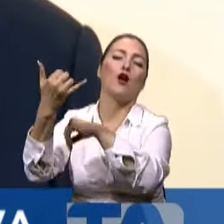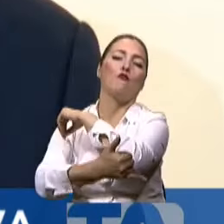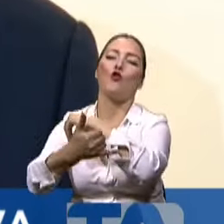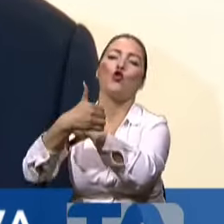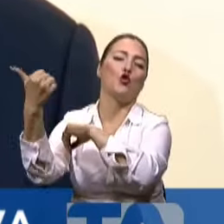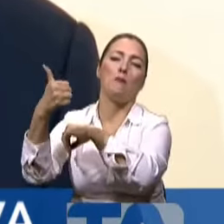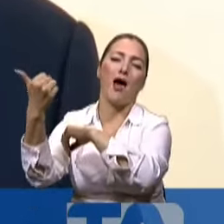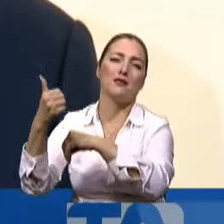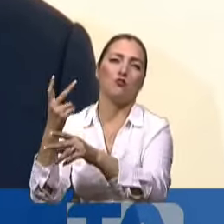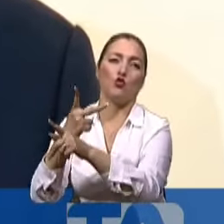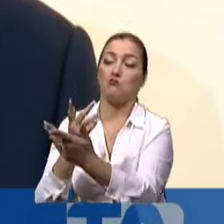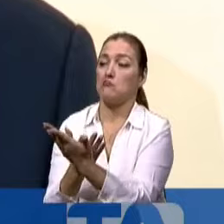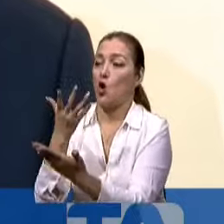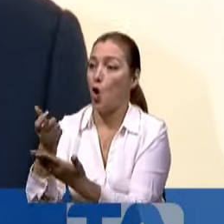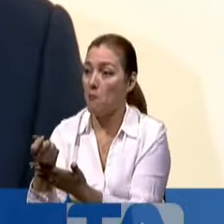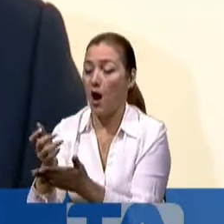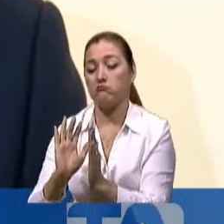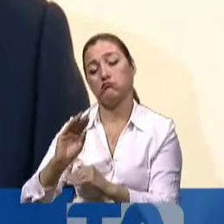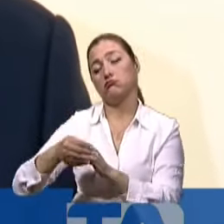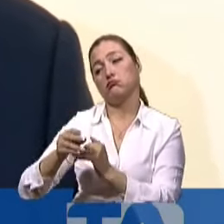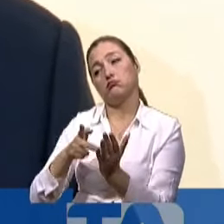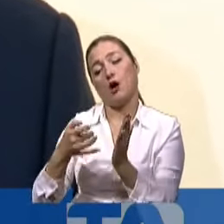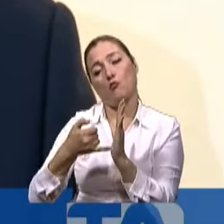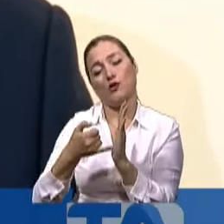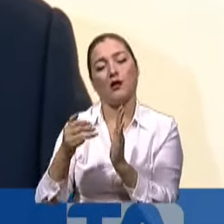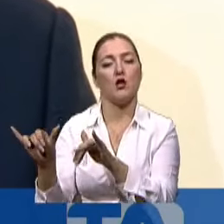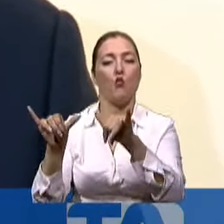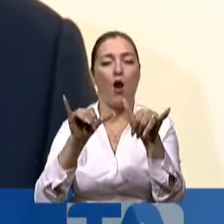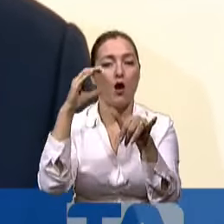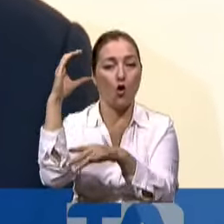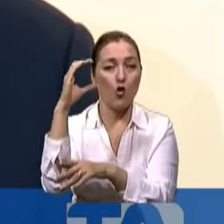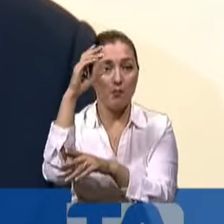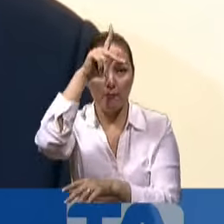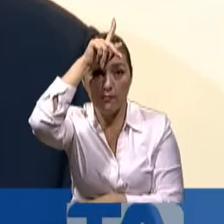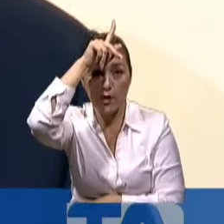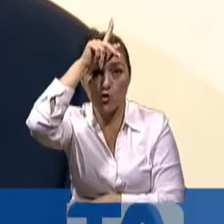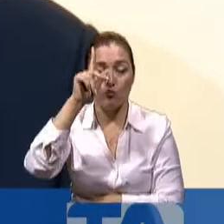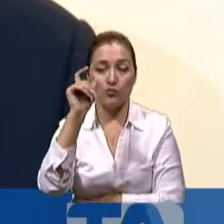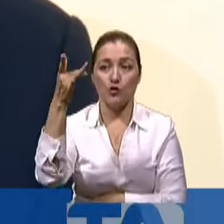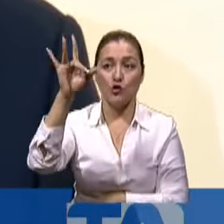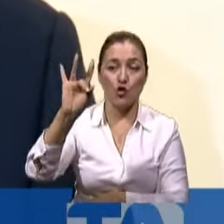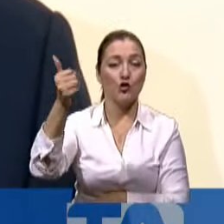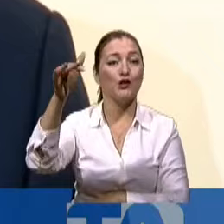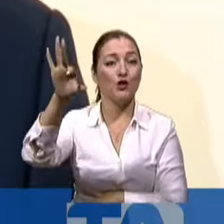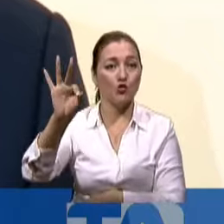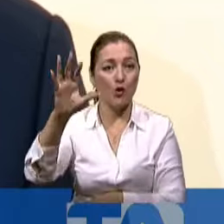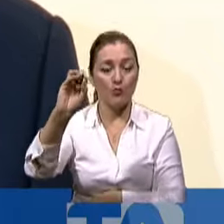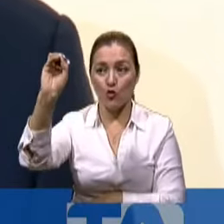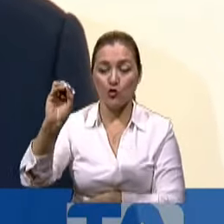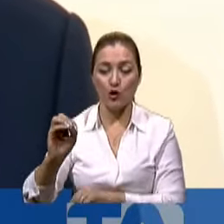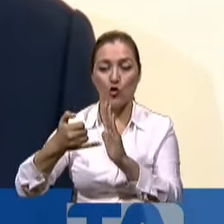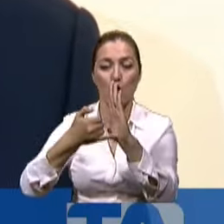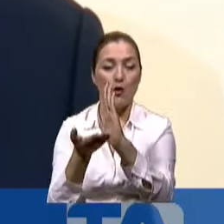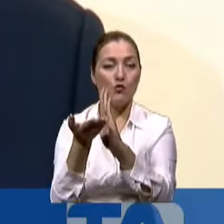importados. Que se ponga a equivalentes de lo que está en Colombia y de lo que está en Perú, entre el 18 y 19% del